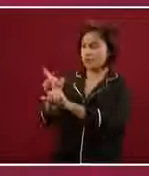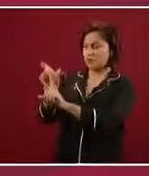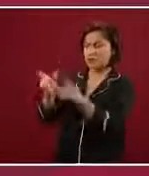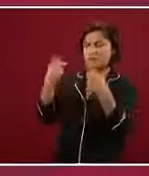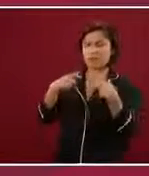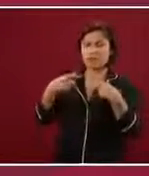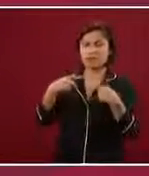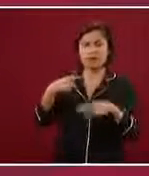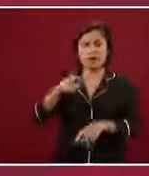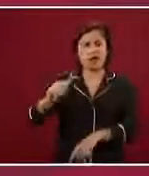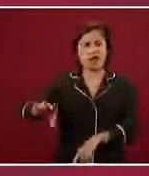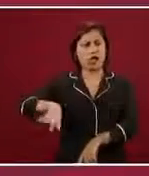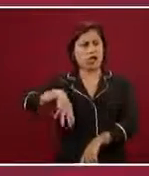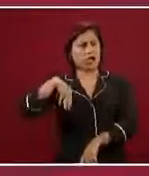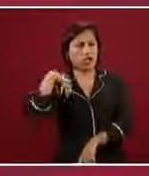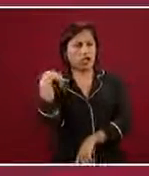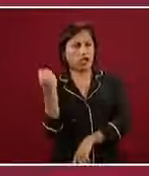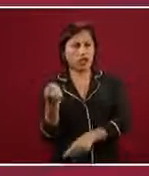oportunista,